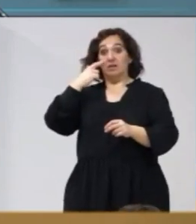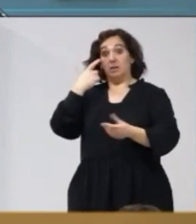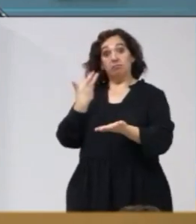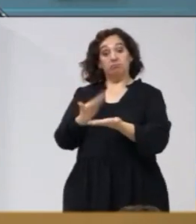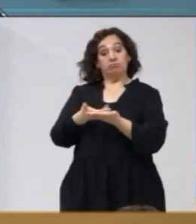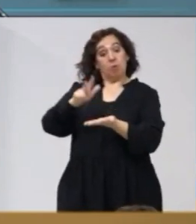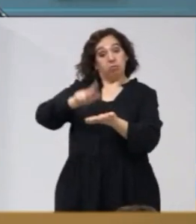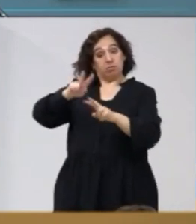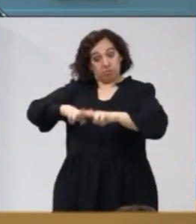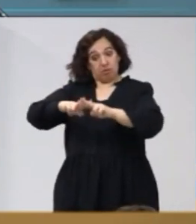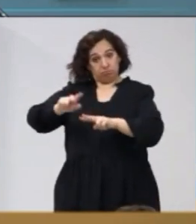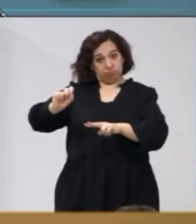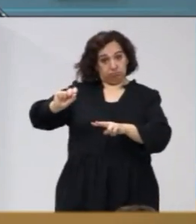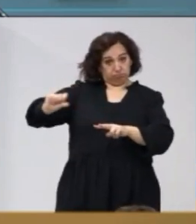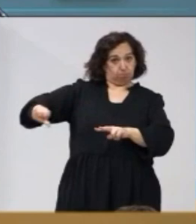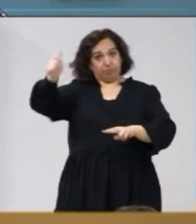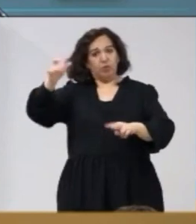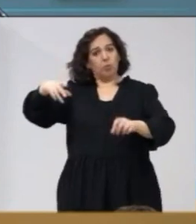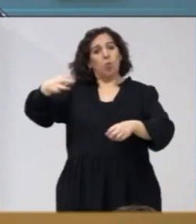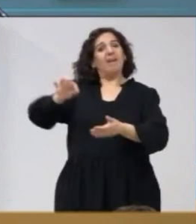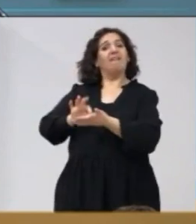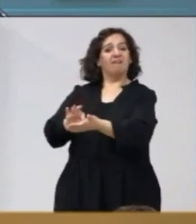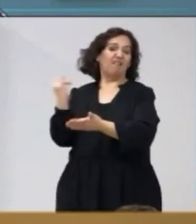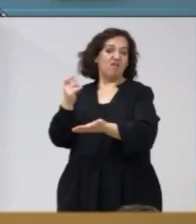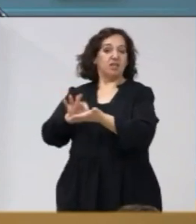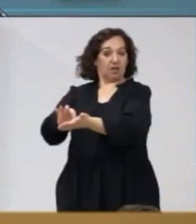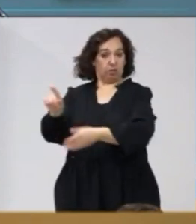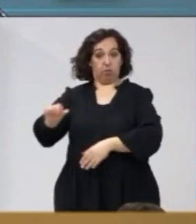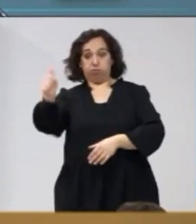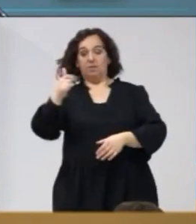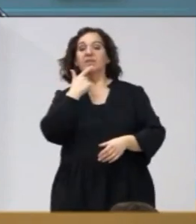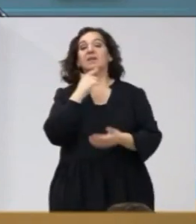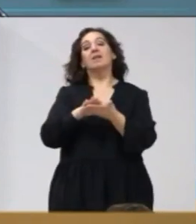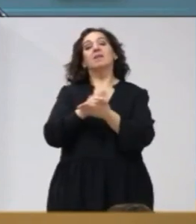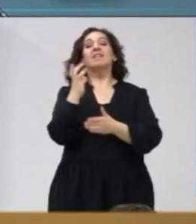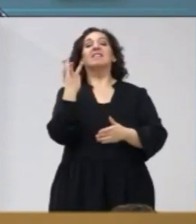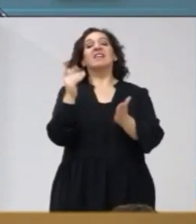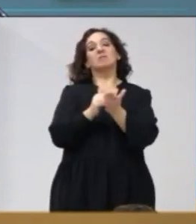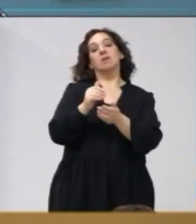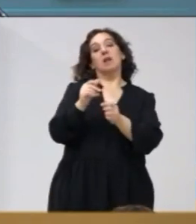él, el jefe del servicio, que cuando pone 3.000 metros cúbicos,